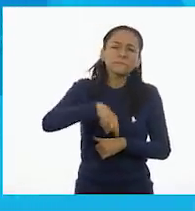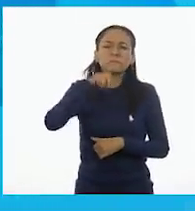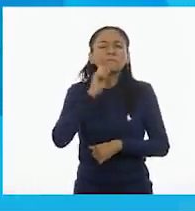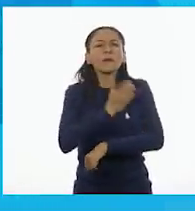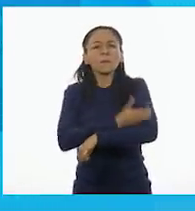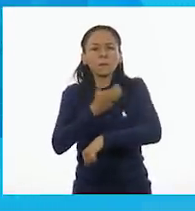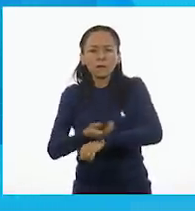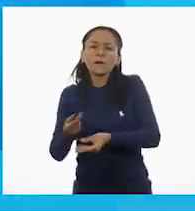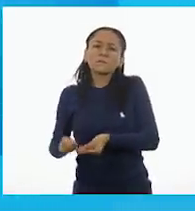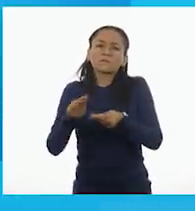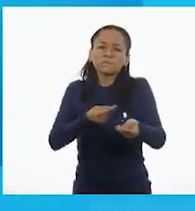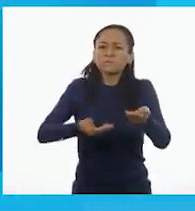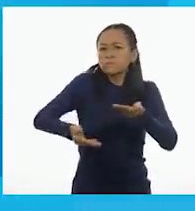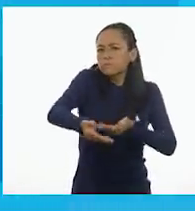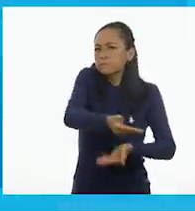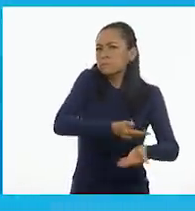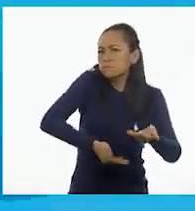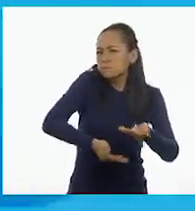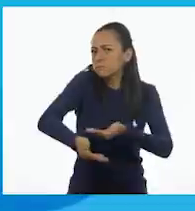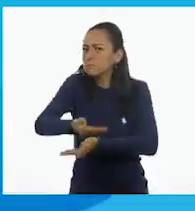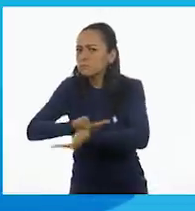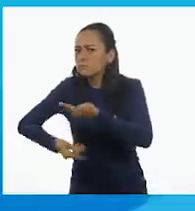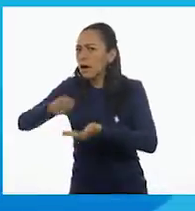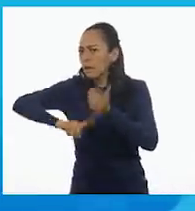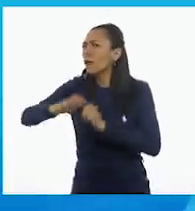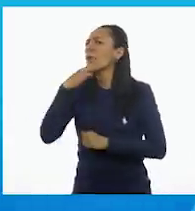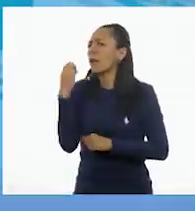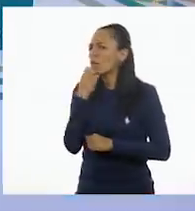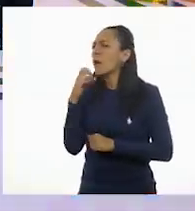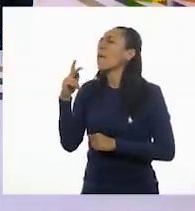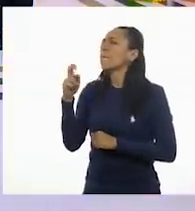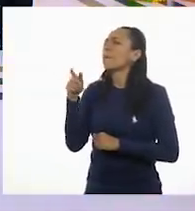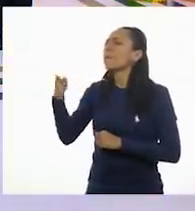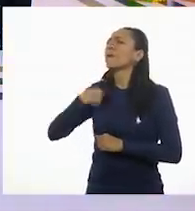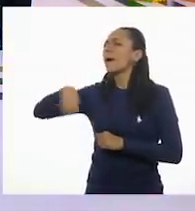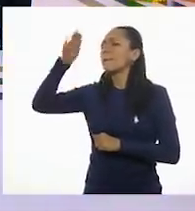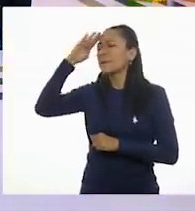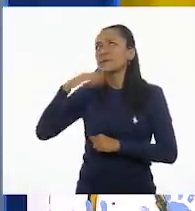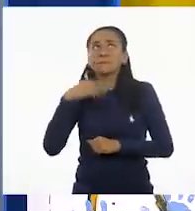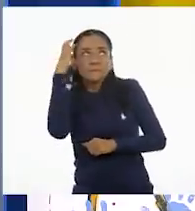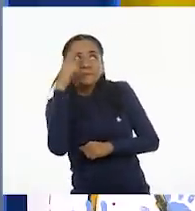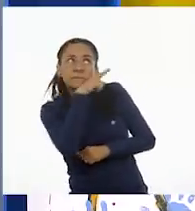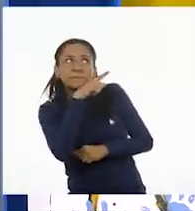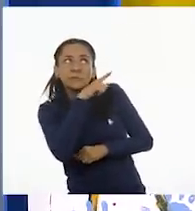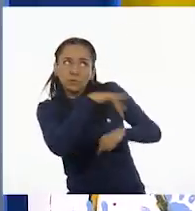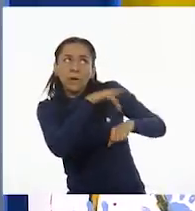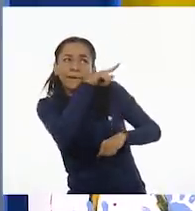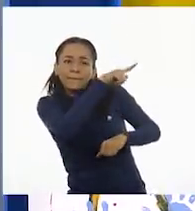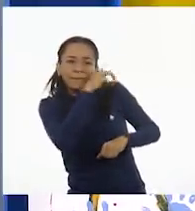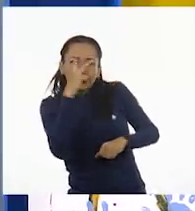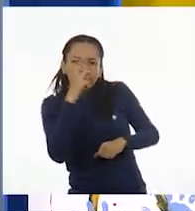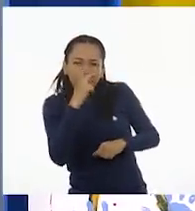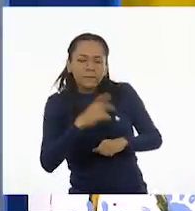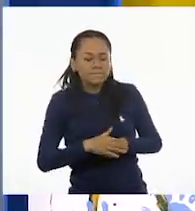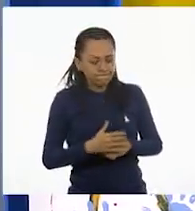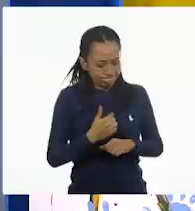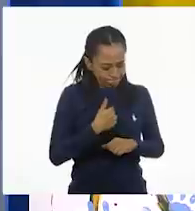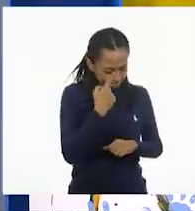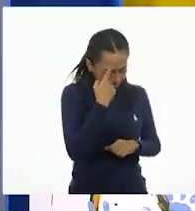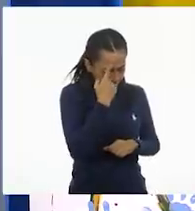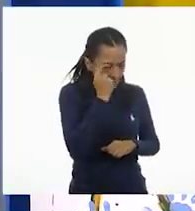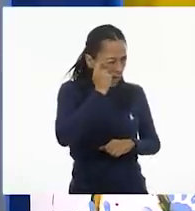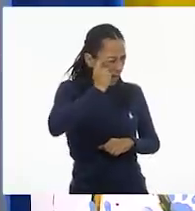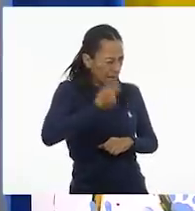la escuela. ¿Qué piensan, Pepe? A ver, te va, Pepe. A ver, ¿qué sería? Bueno, yo pienso